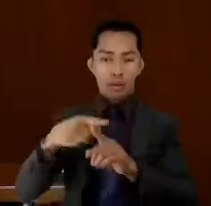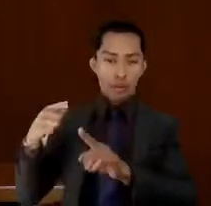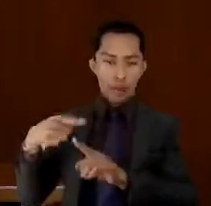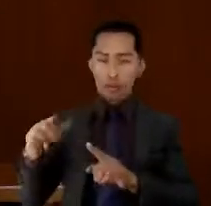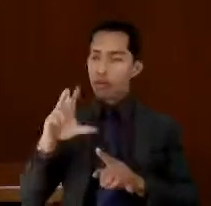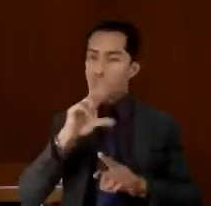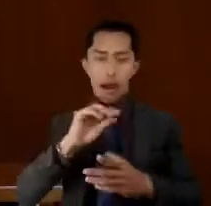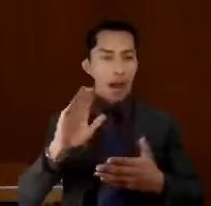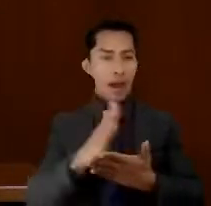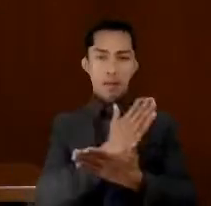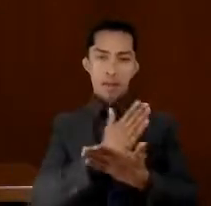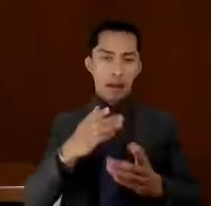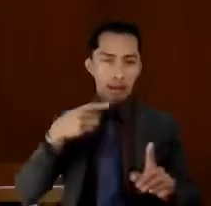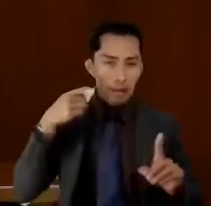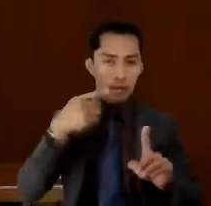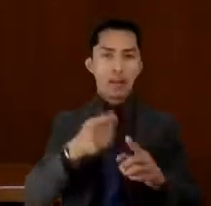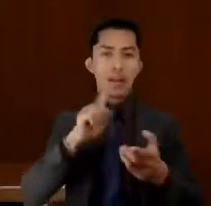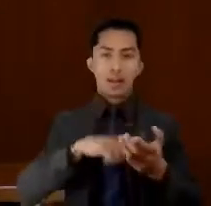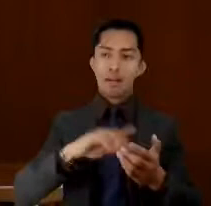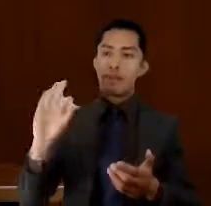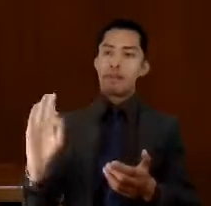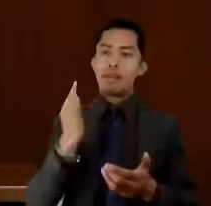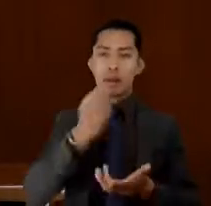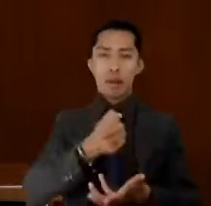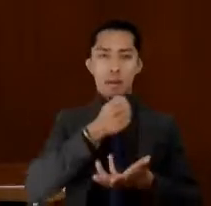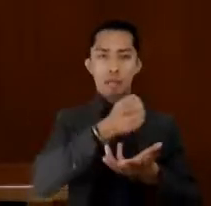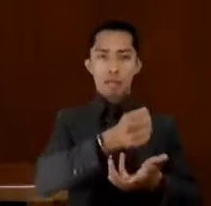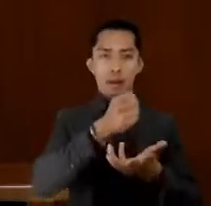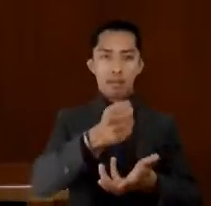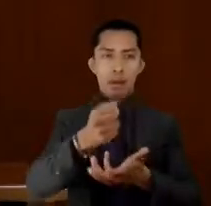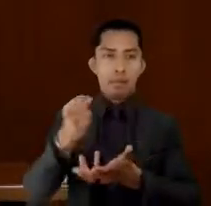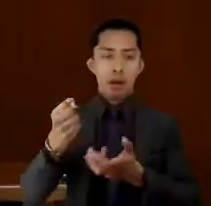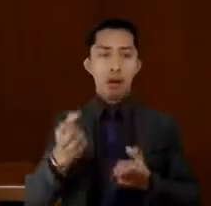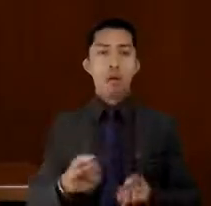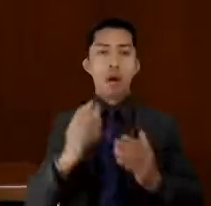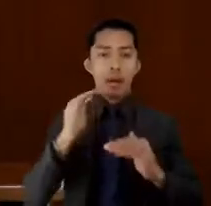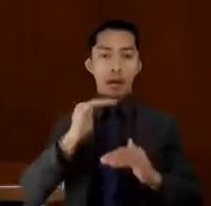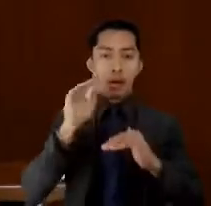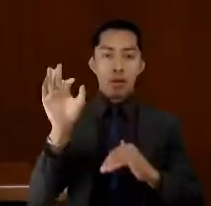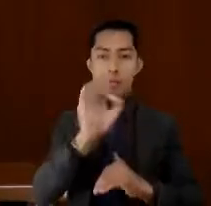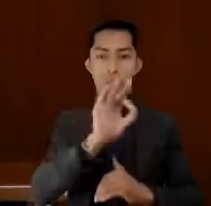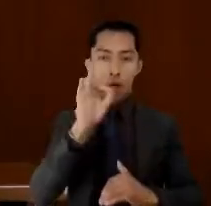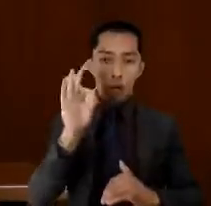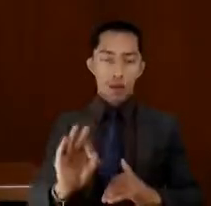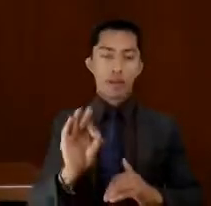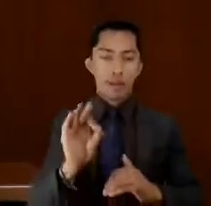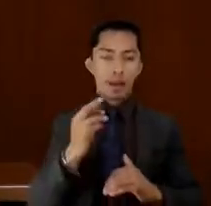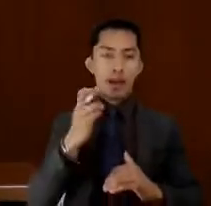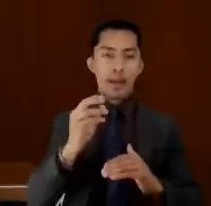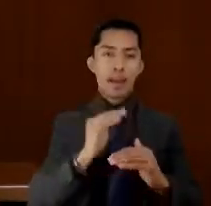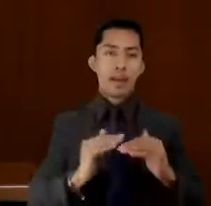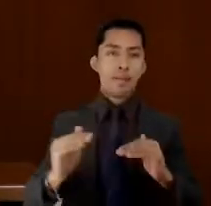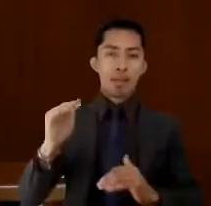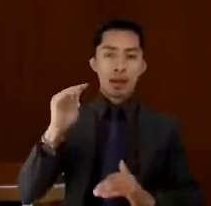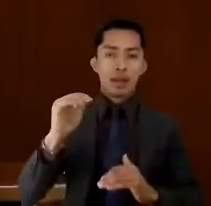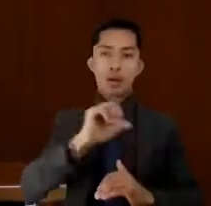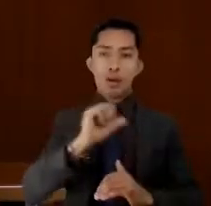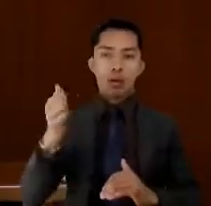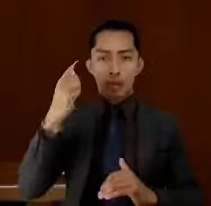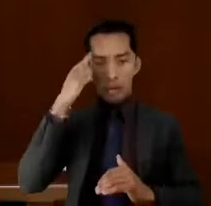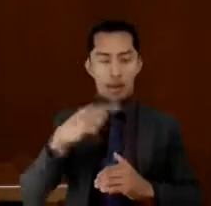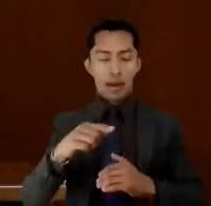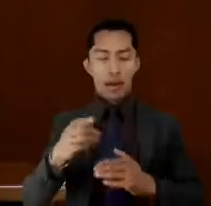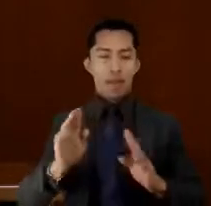el presupuesto de egresos de la Federación y no podrá ser inferior en términos porcentuales al incremento que reciba la Fuerza